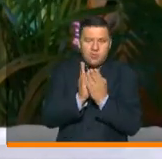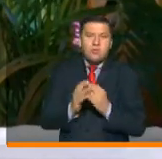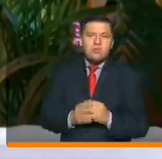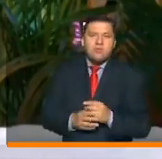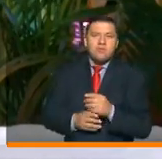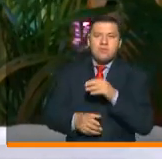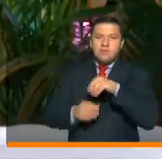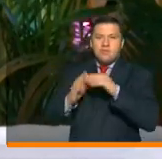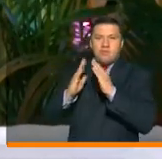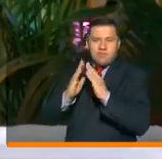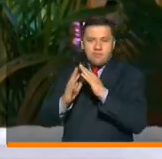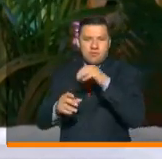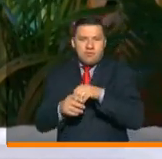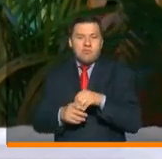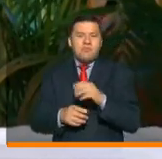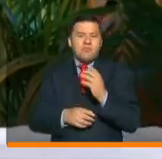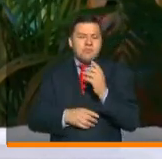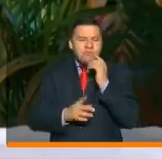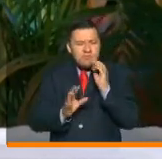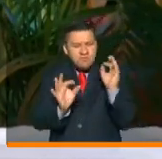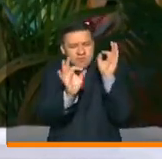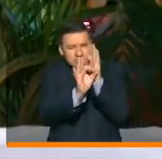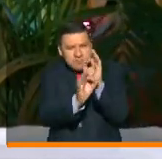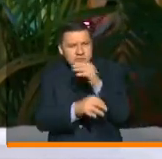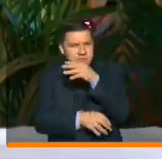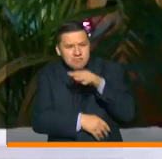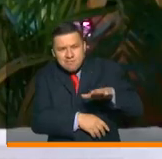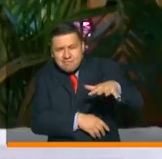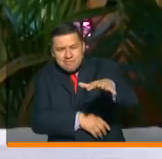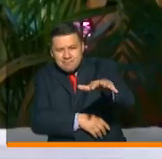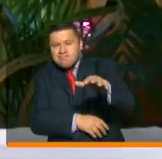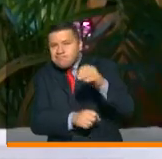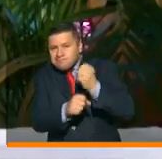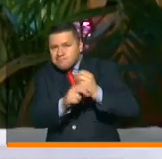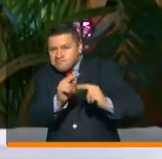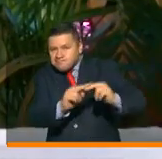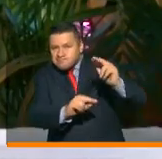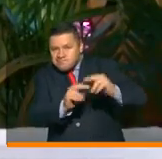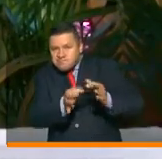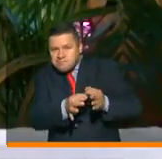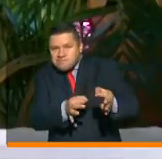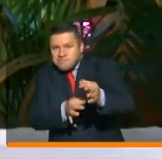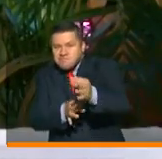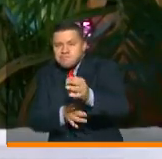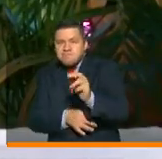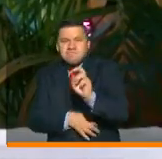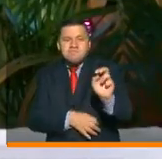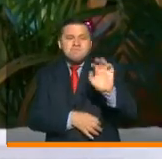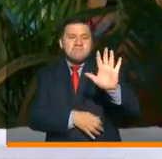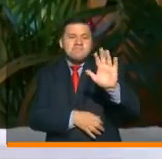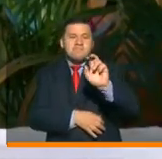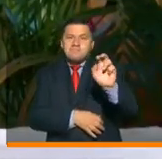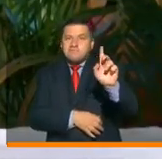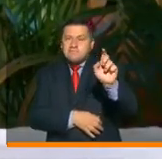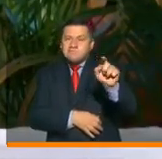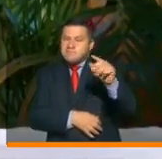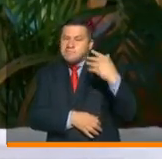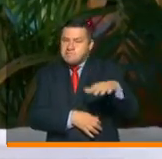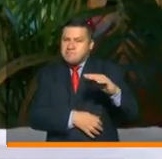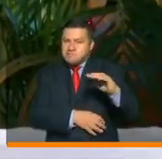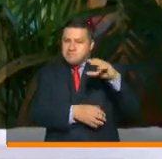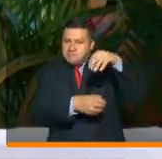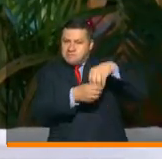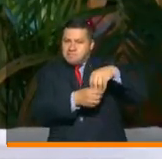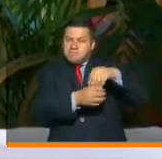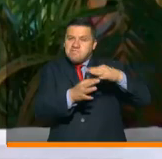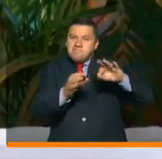para residencias, un foco obviamente en la ruralidad, llegaremos, presidente, incluso a municipios de categoría 5 y 6, una gran